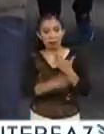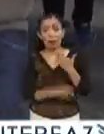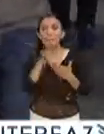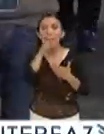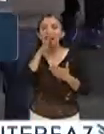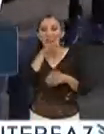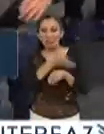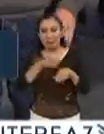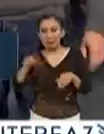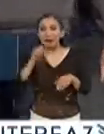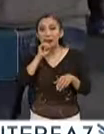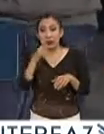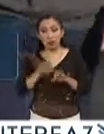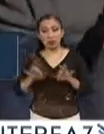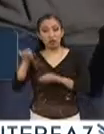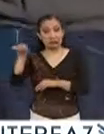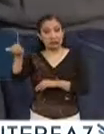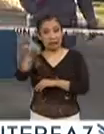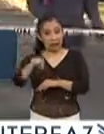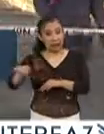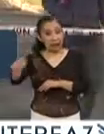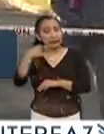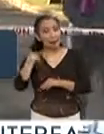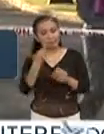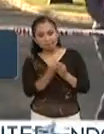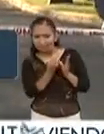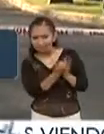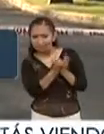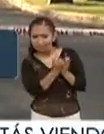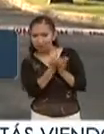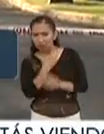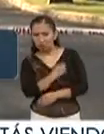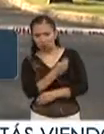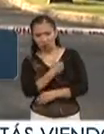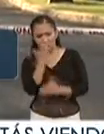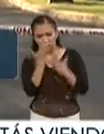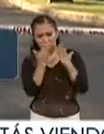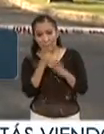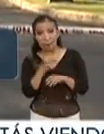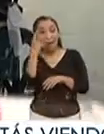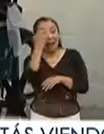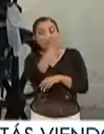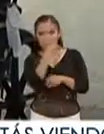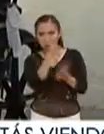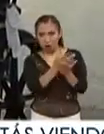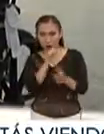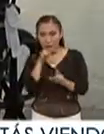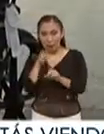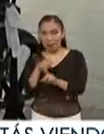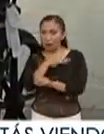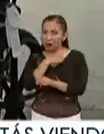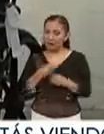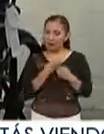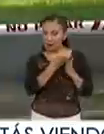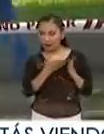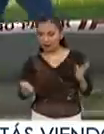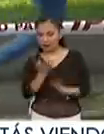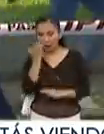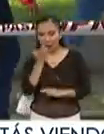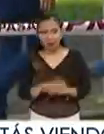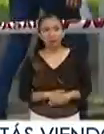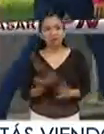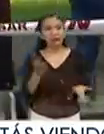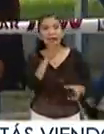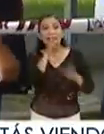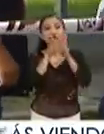padres de familia también juegan un papel importante en la preparación que tuvieron sus hijos, no solo para el examen, sino para toda su vida escolar.